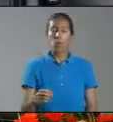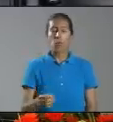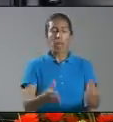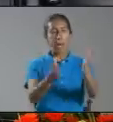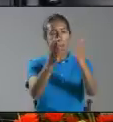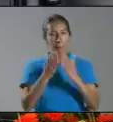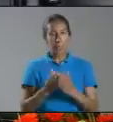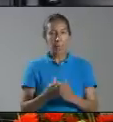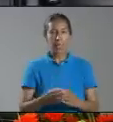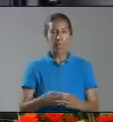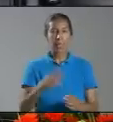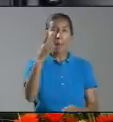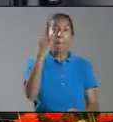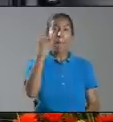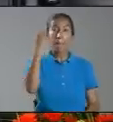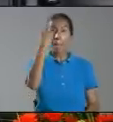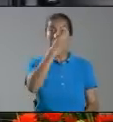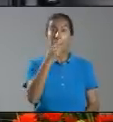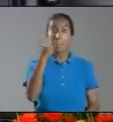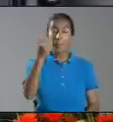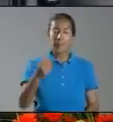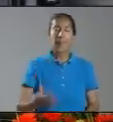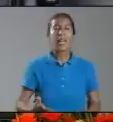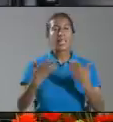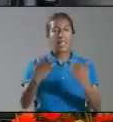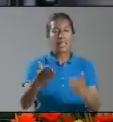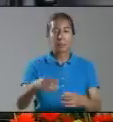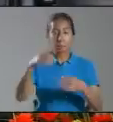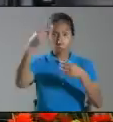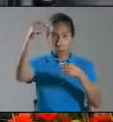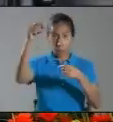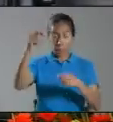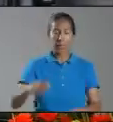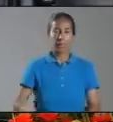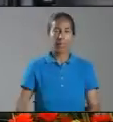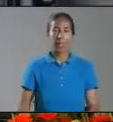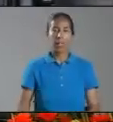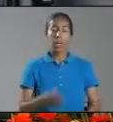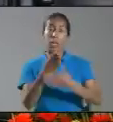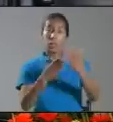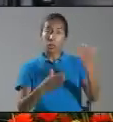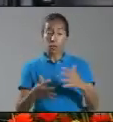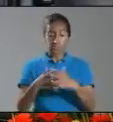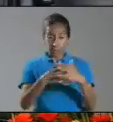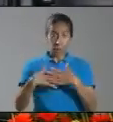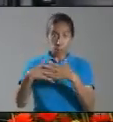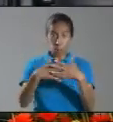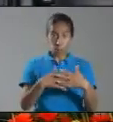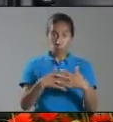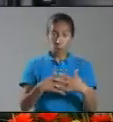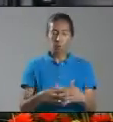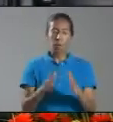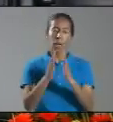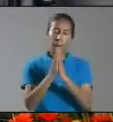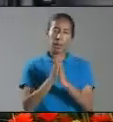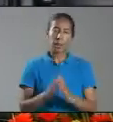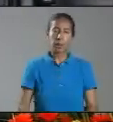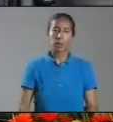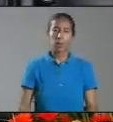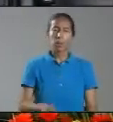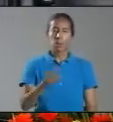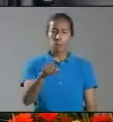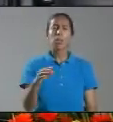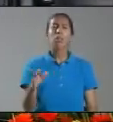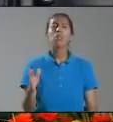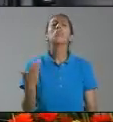notita, y iba a ir a un seminario a los Estados Unidos, fue a pedir visa. Dijo: ¿y a qué va? A un seminario a los Estados Unidos. ¿Y usted qué es?